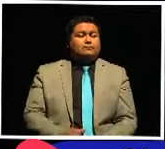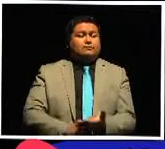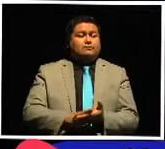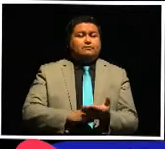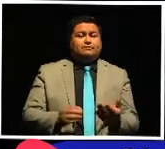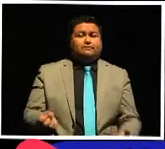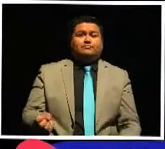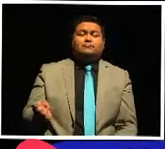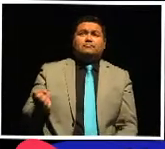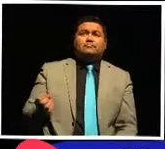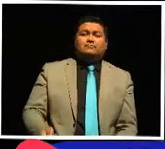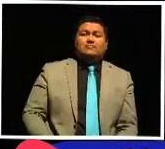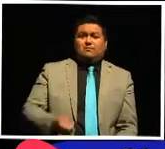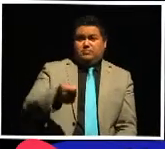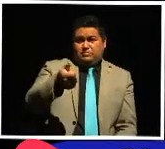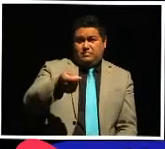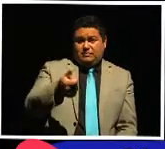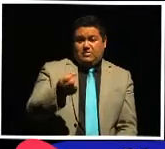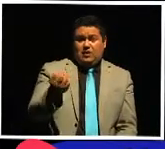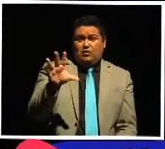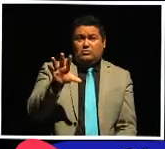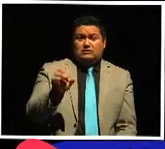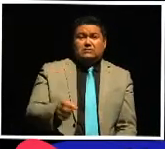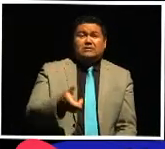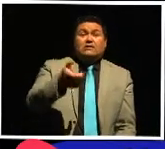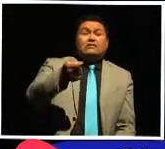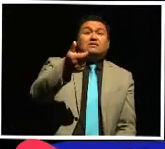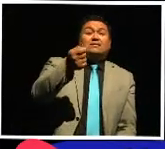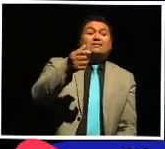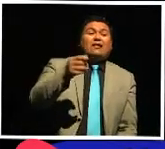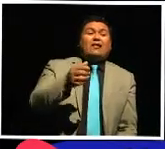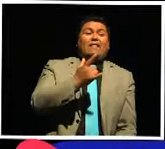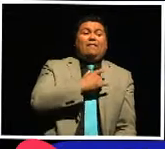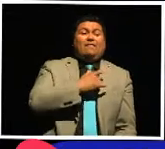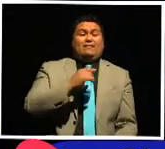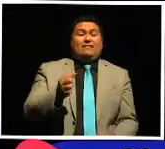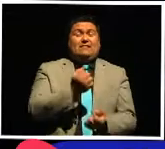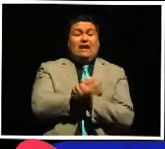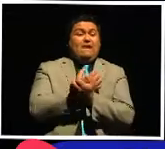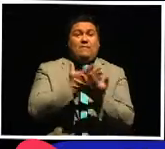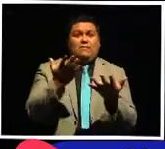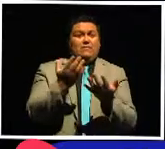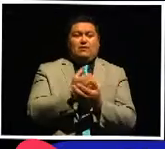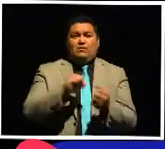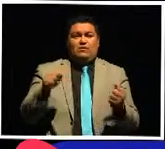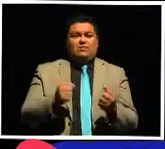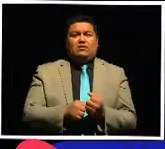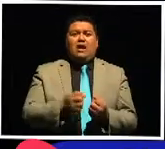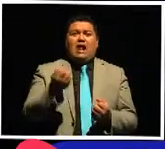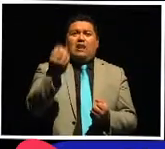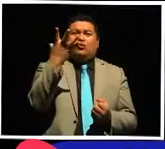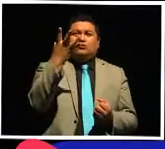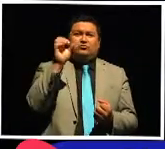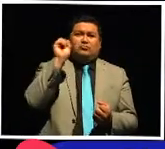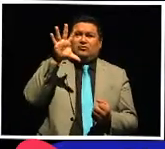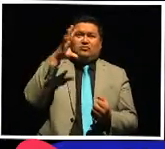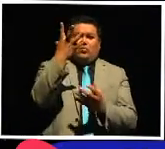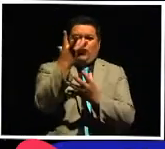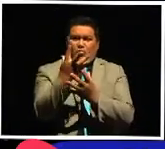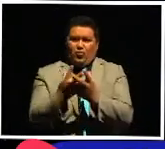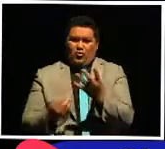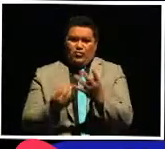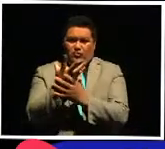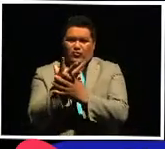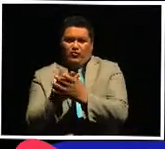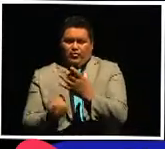luz trata de mandar un mensaje a tu polola diciendo te amo. No va a salir porque se tragan la luz igual. Pero esto